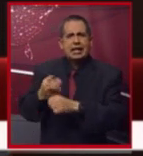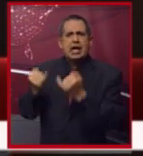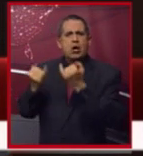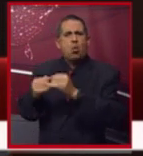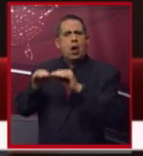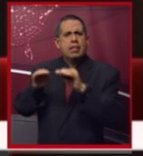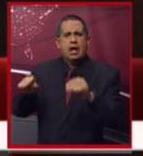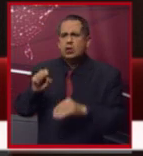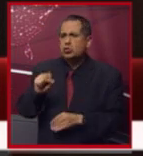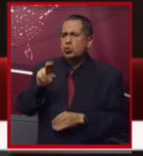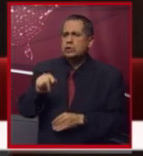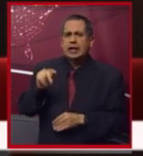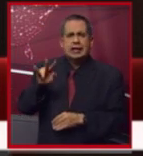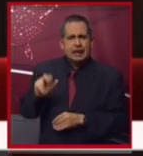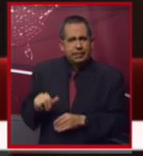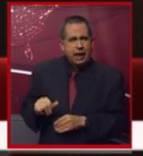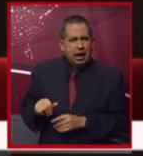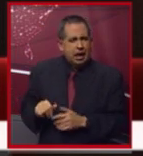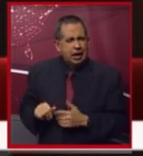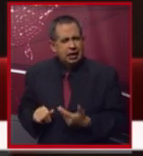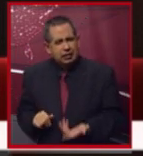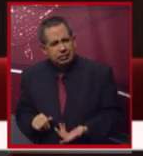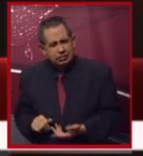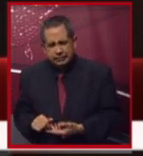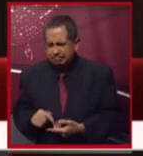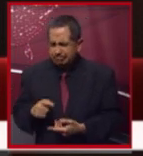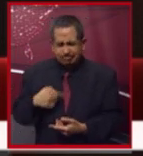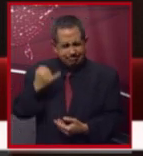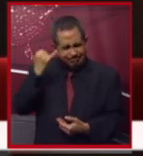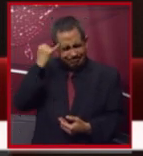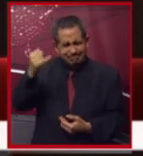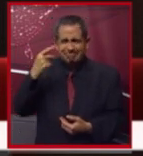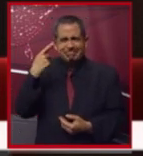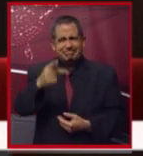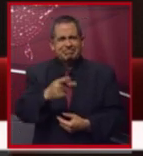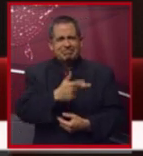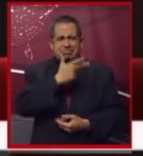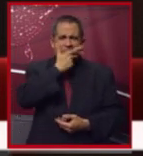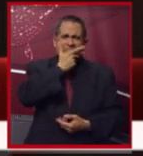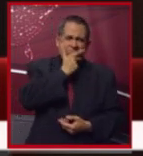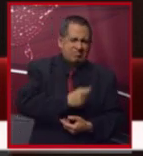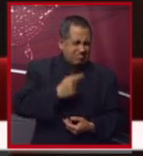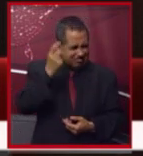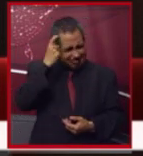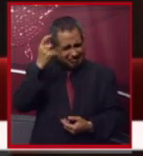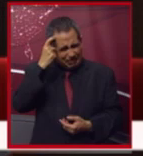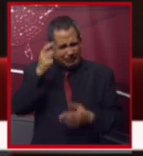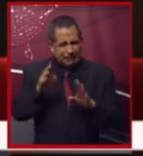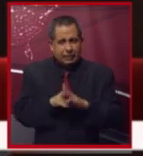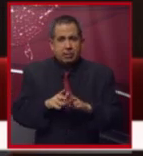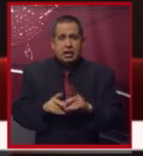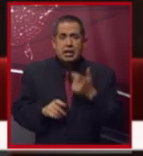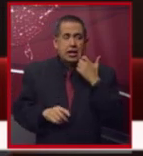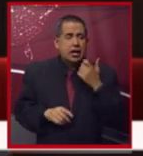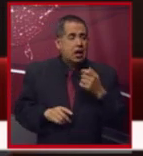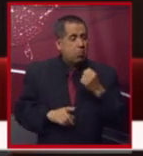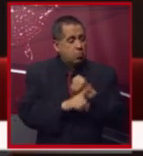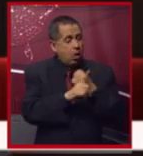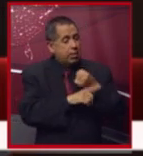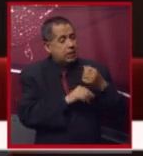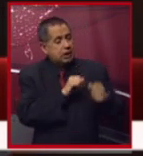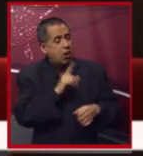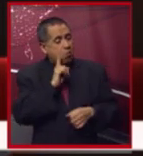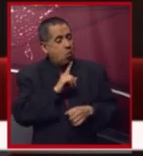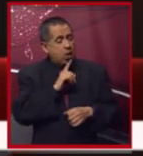Igualdad Sustantiva es una ocurrencia machista de pretender invisibilizar las